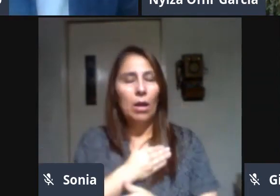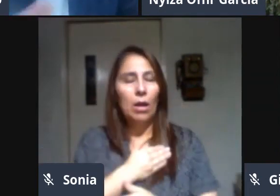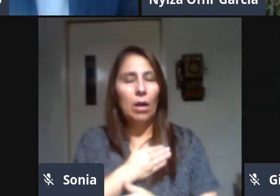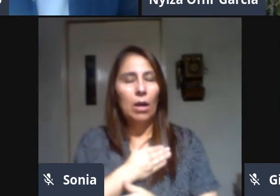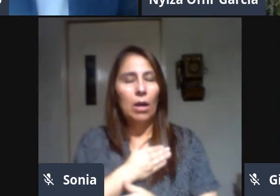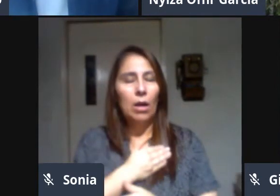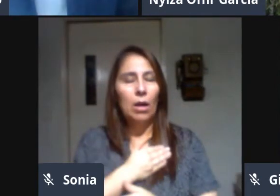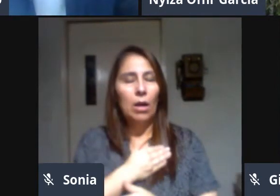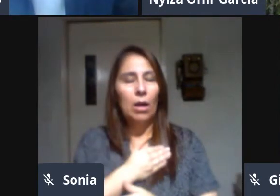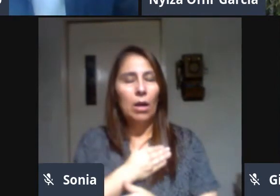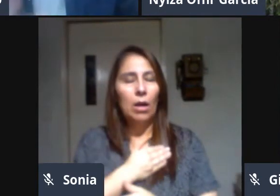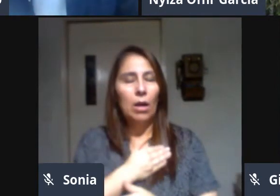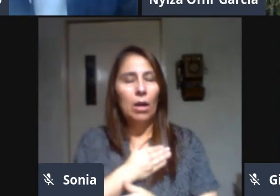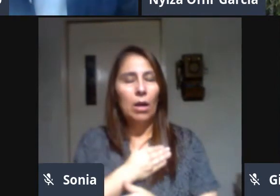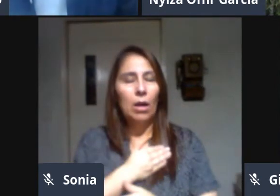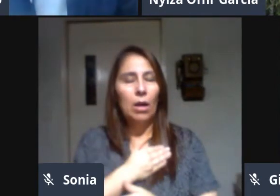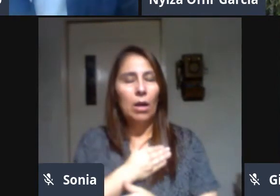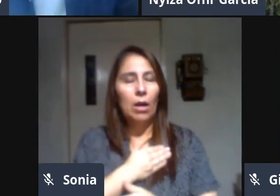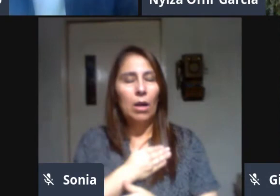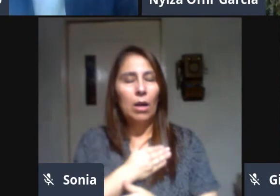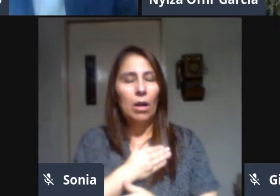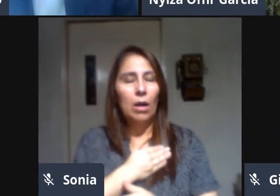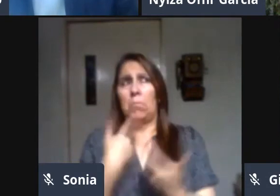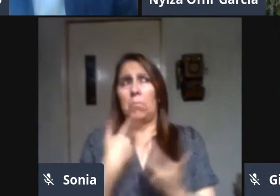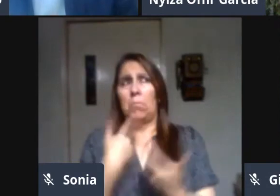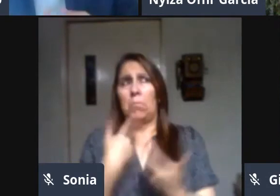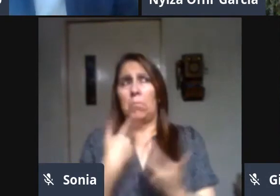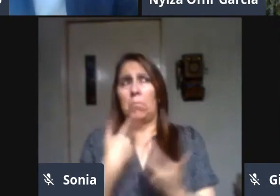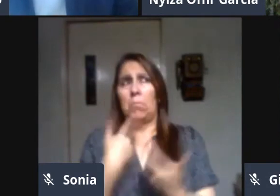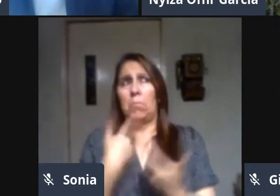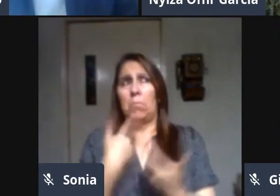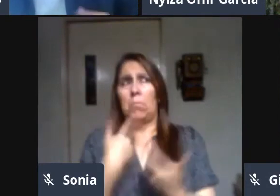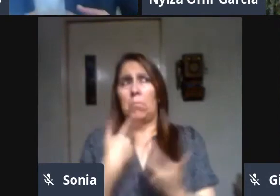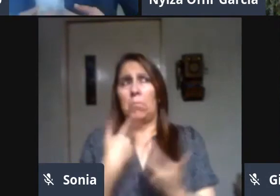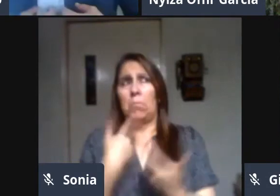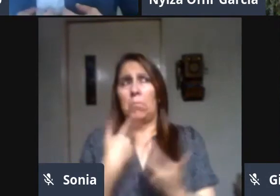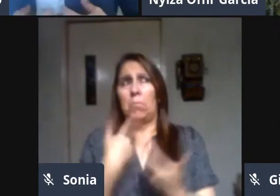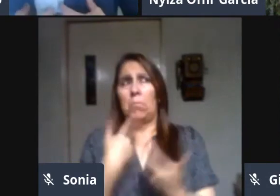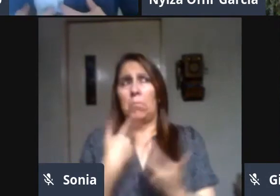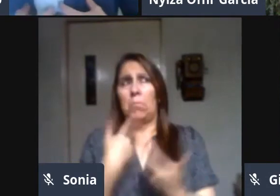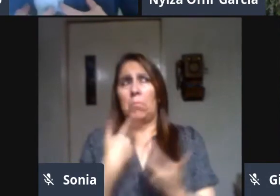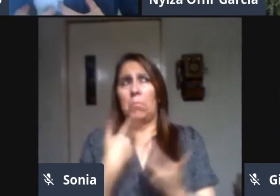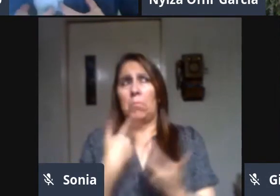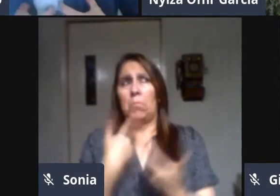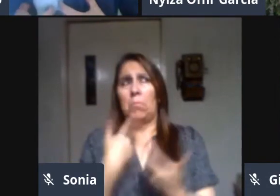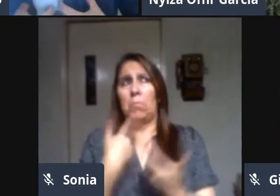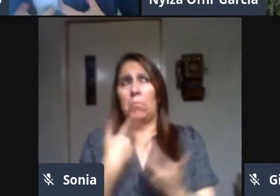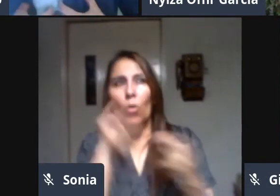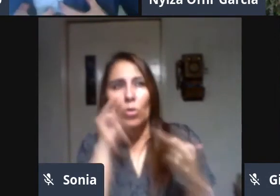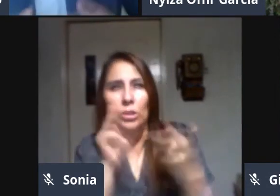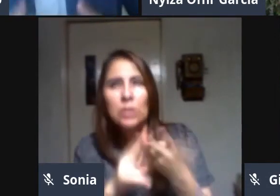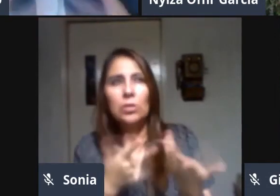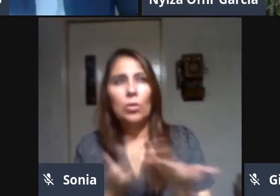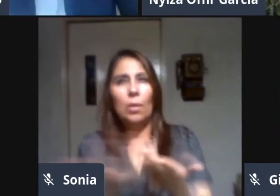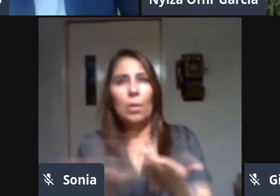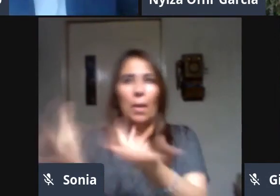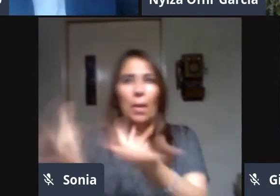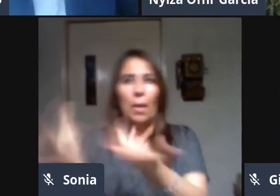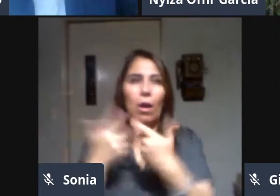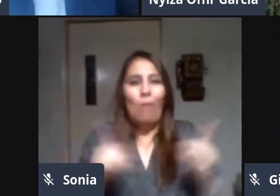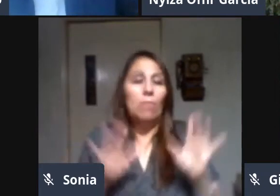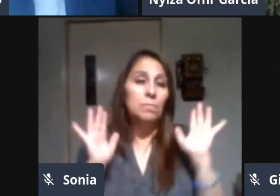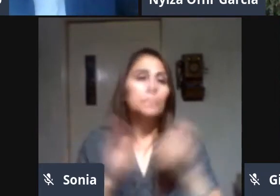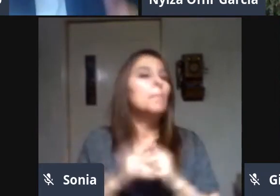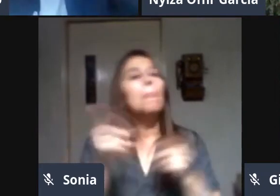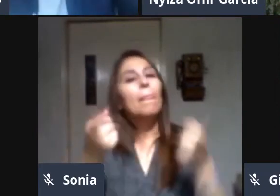tocado visto reconocido y al mismo tiempo hay preguntas que yo tengo y que se las clavó